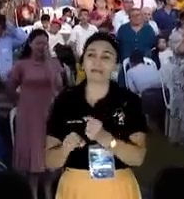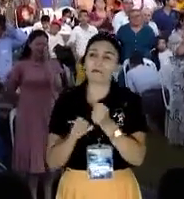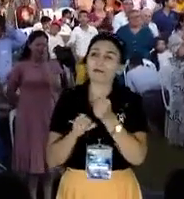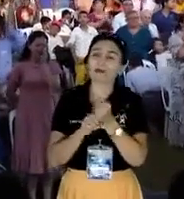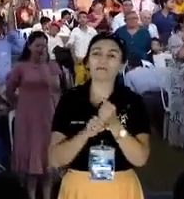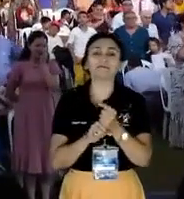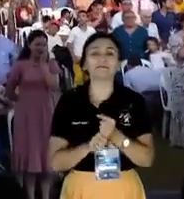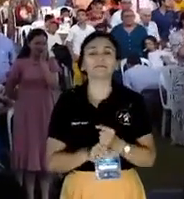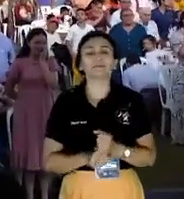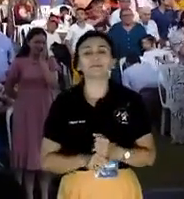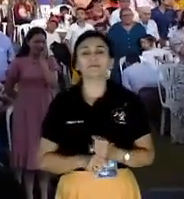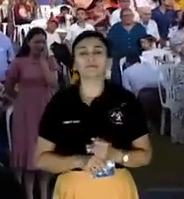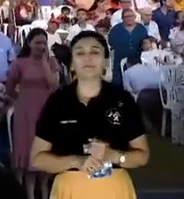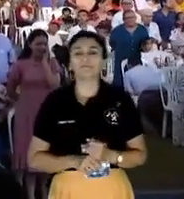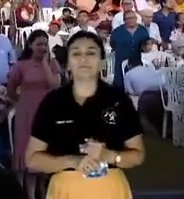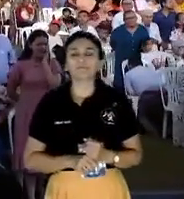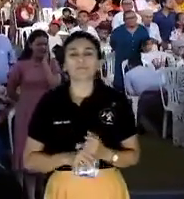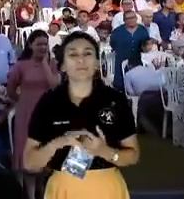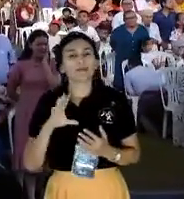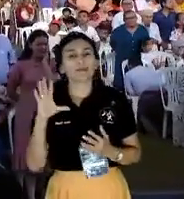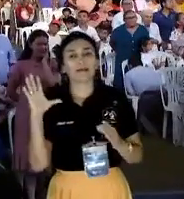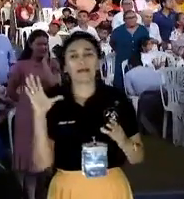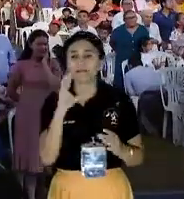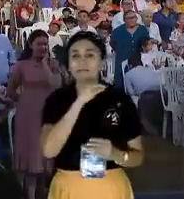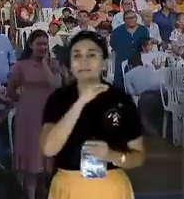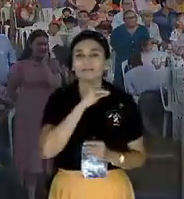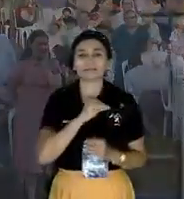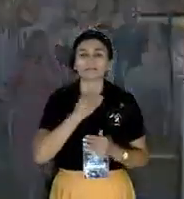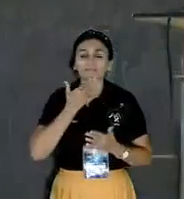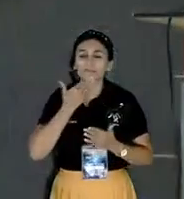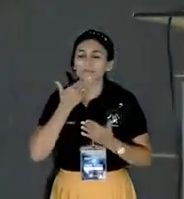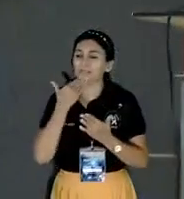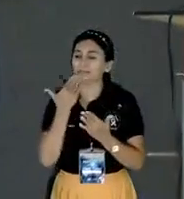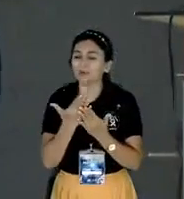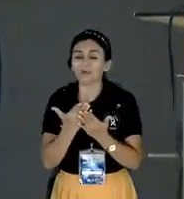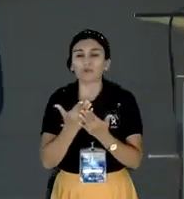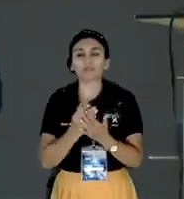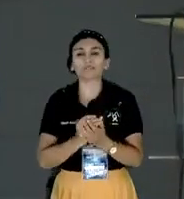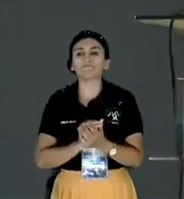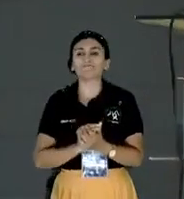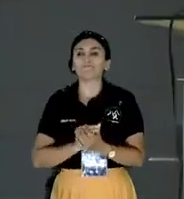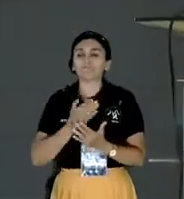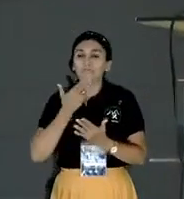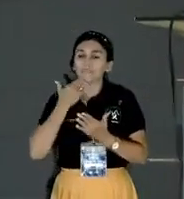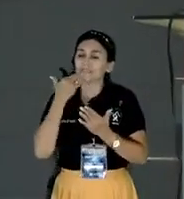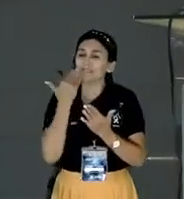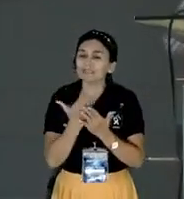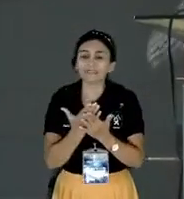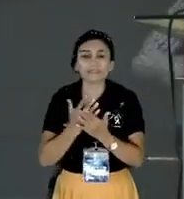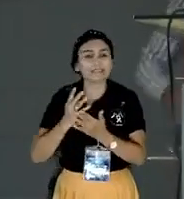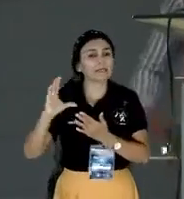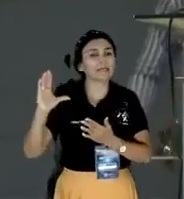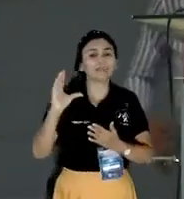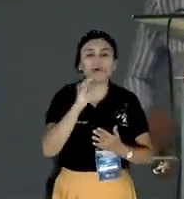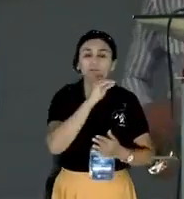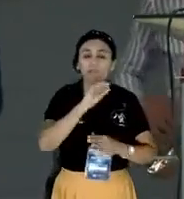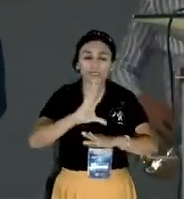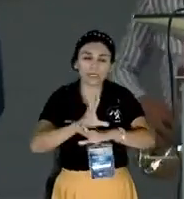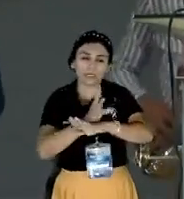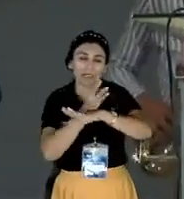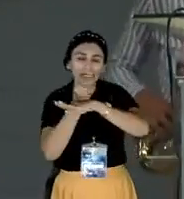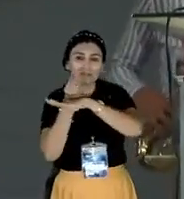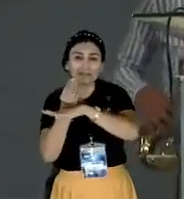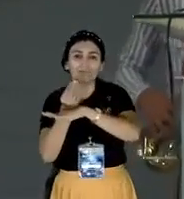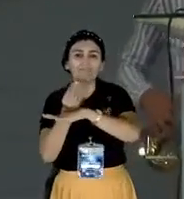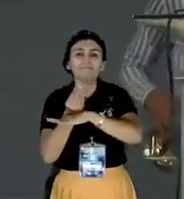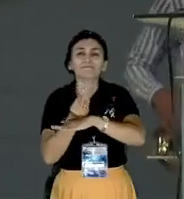Gracias, queridas líderes que trabajan en su iglesia local. Amadas mujeres,